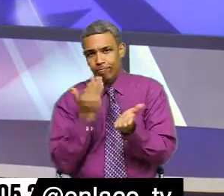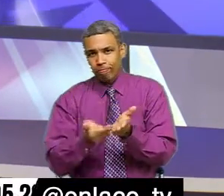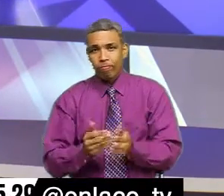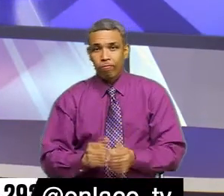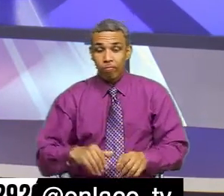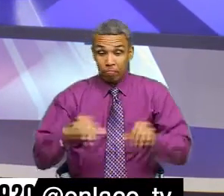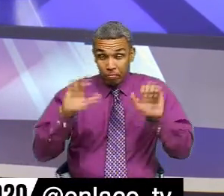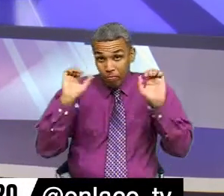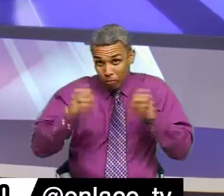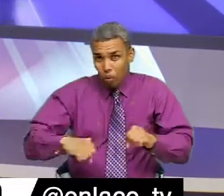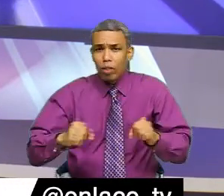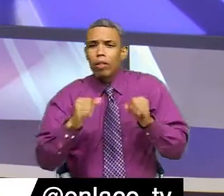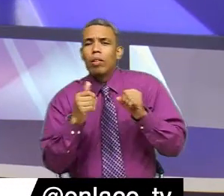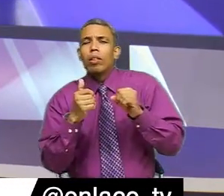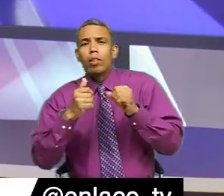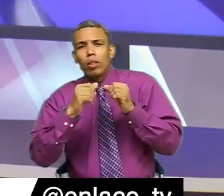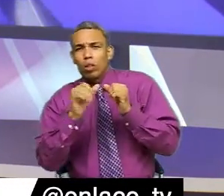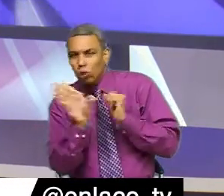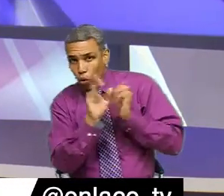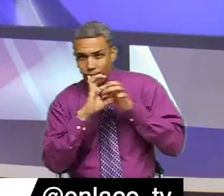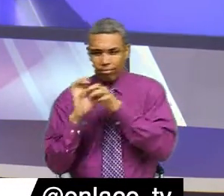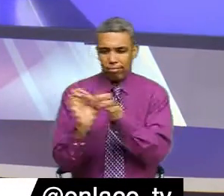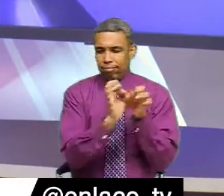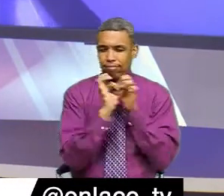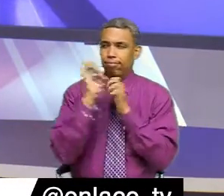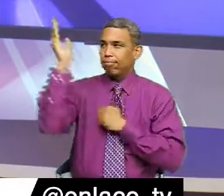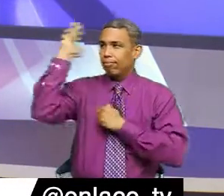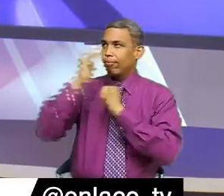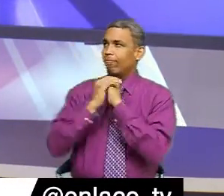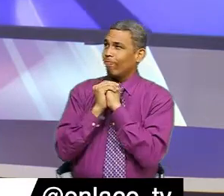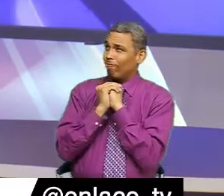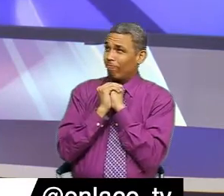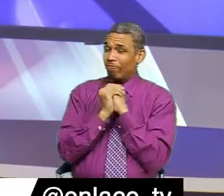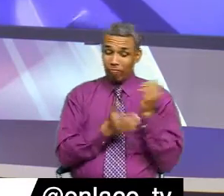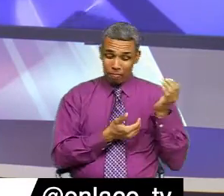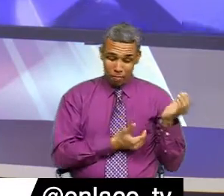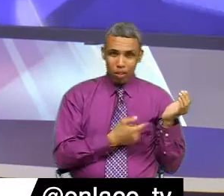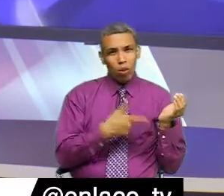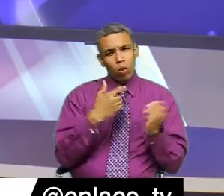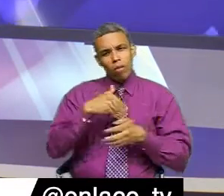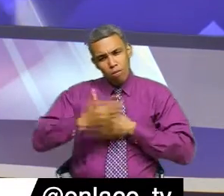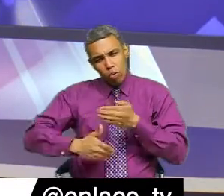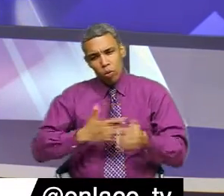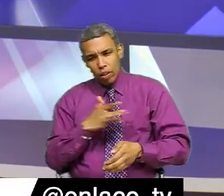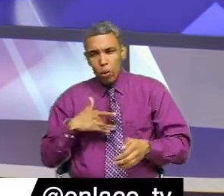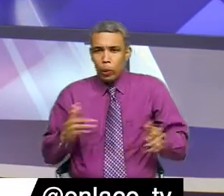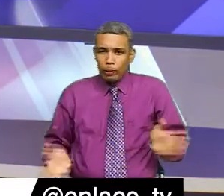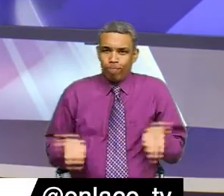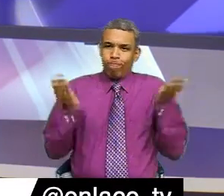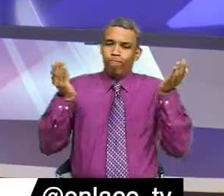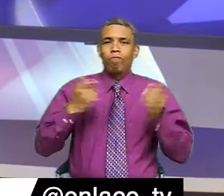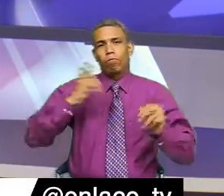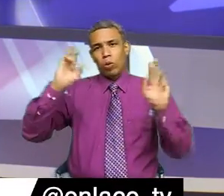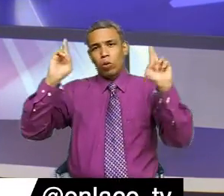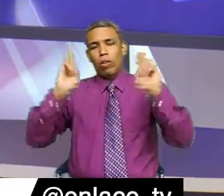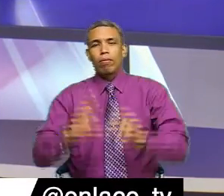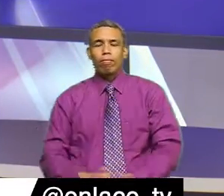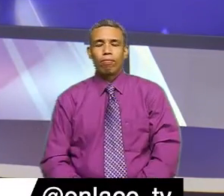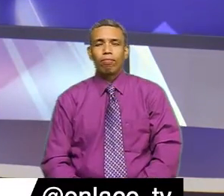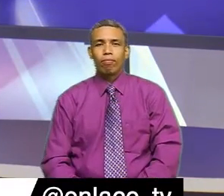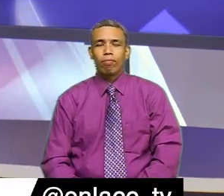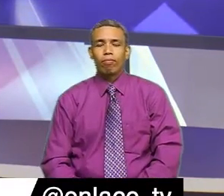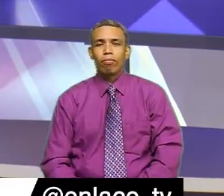Noticias, solidaridad con la familia Puentes Ortega y que se recupere prontamente también su bebé, que aún se encuentra en la unidad de quemados del Hospital